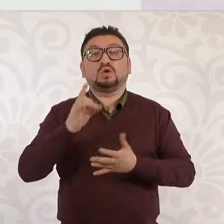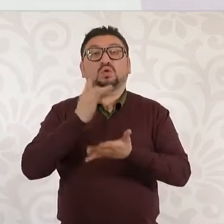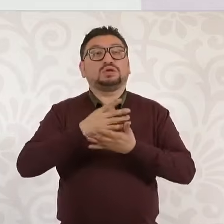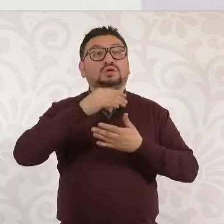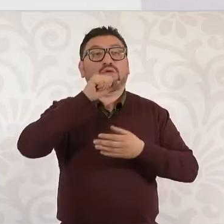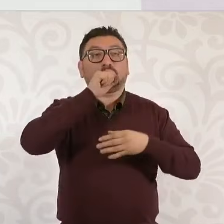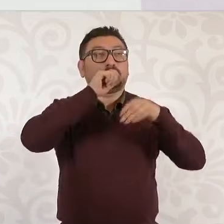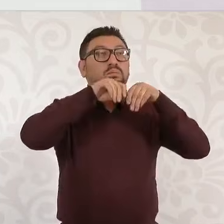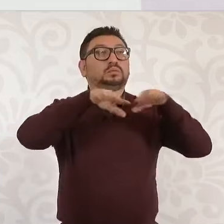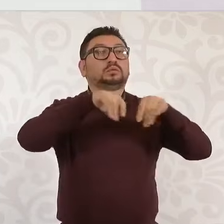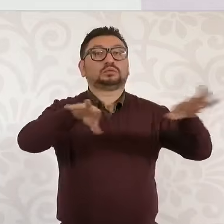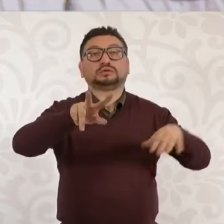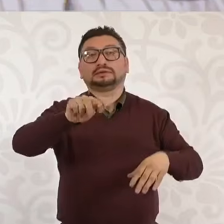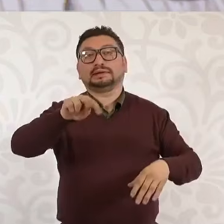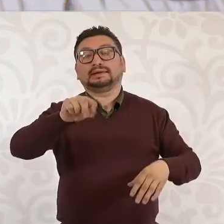a